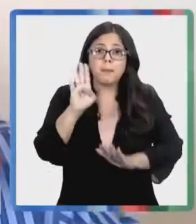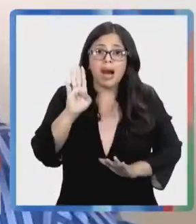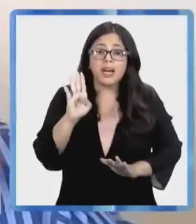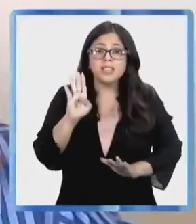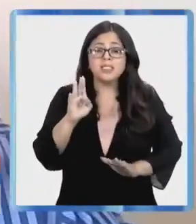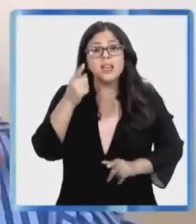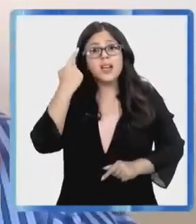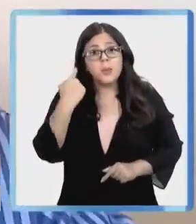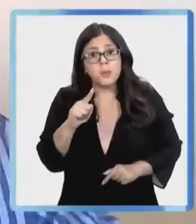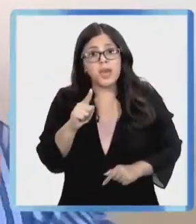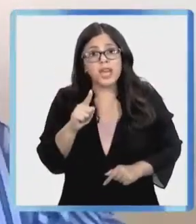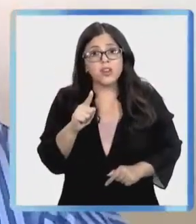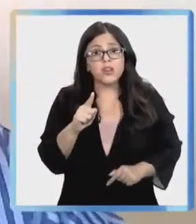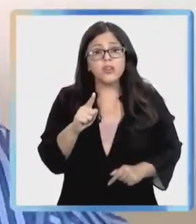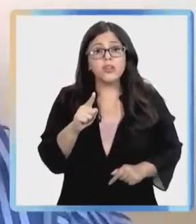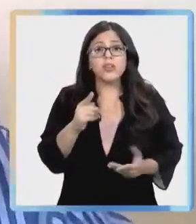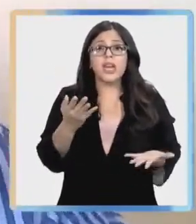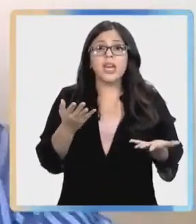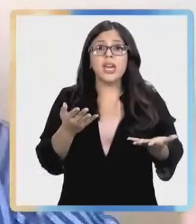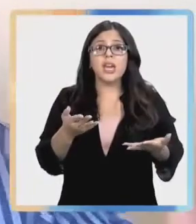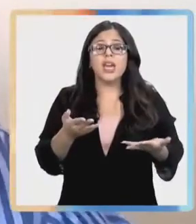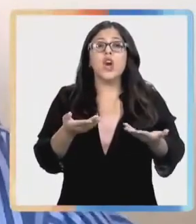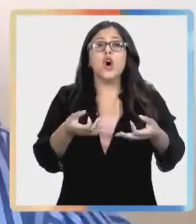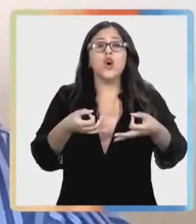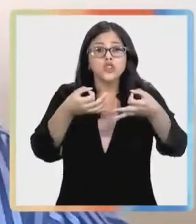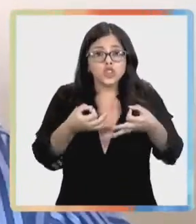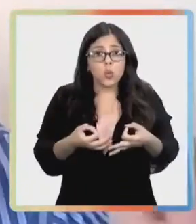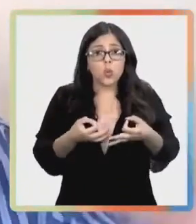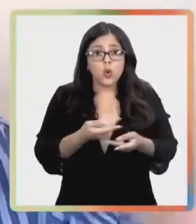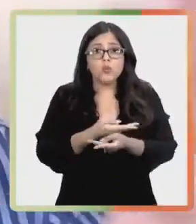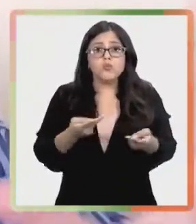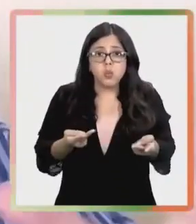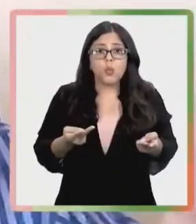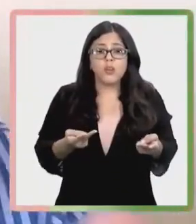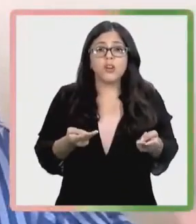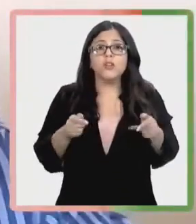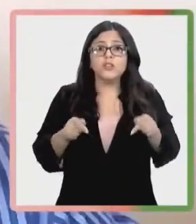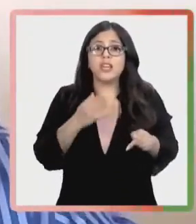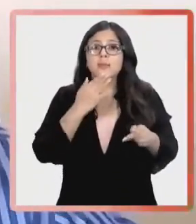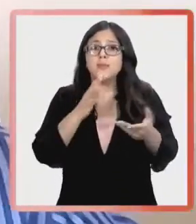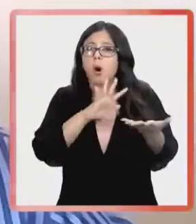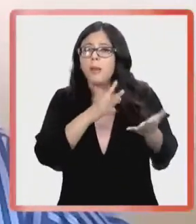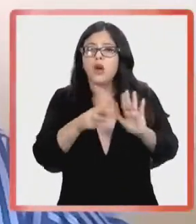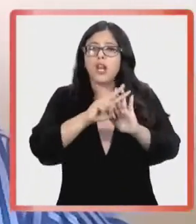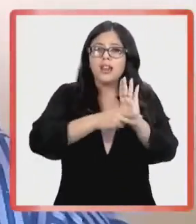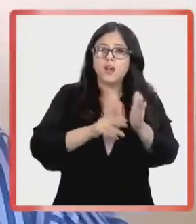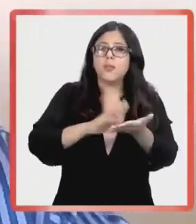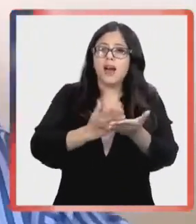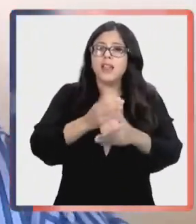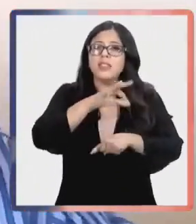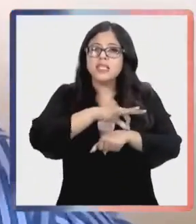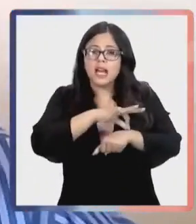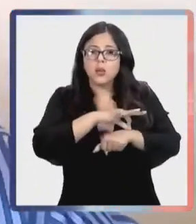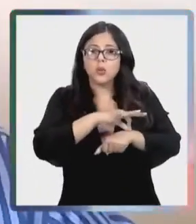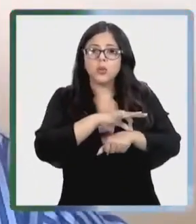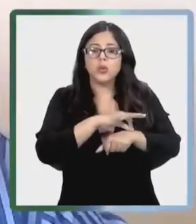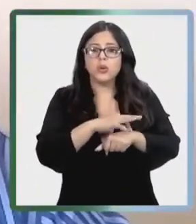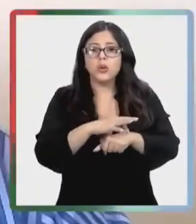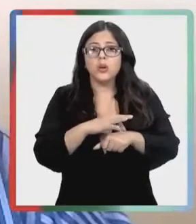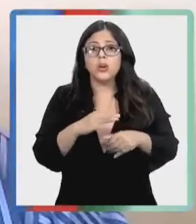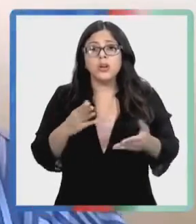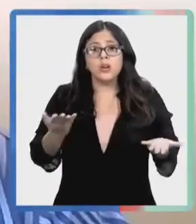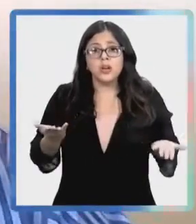mejor hotelería, pero donde el seguro público, y esto le estoy hablando aquí de la reforma, más o menos por dónde iría la reforma de salud, este va a ser el año para